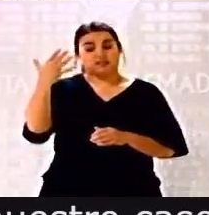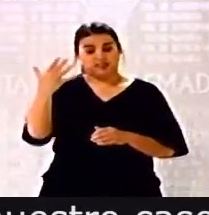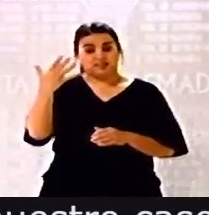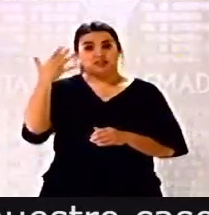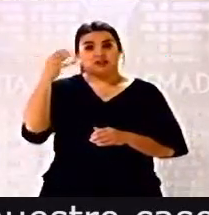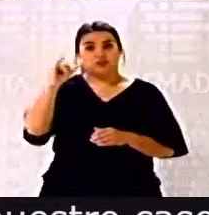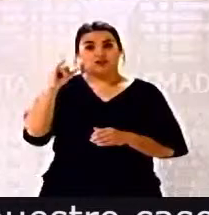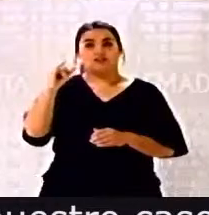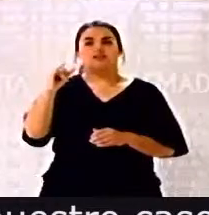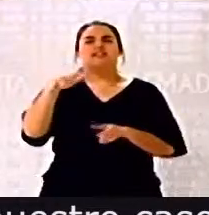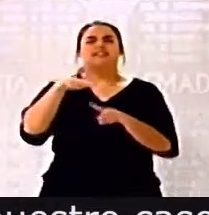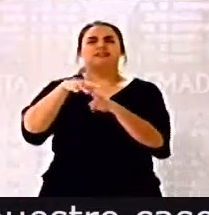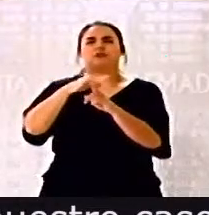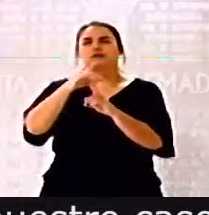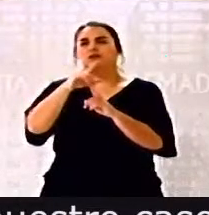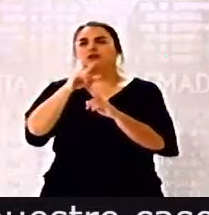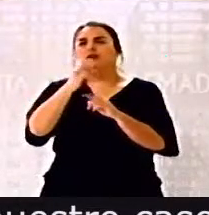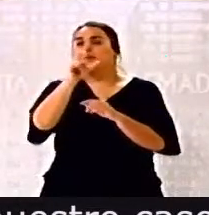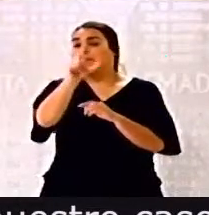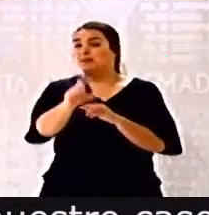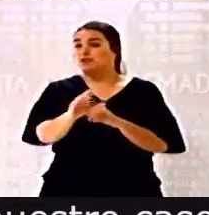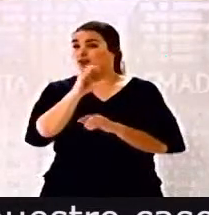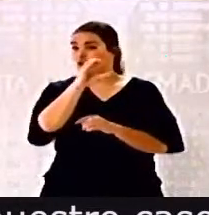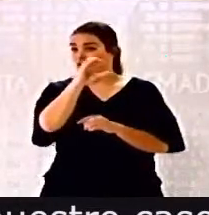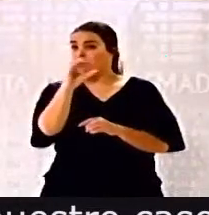el caso de Cáceres